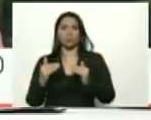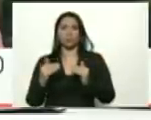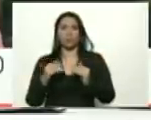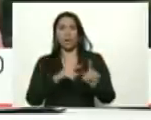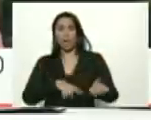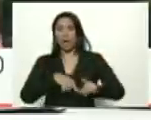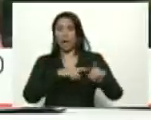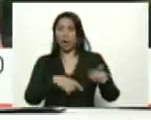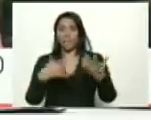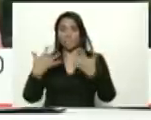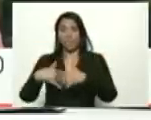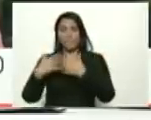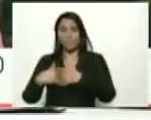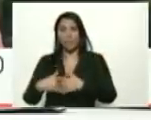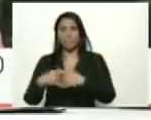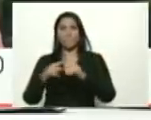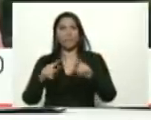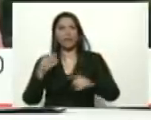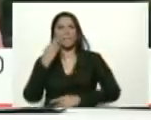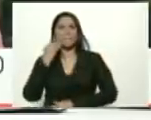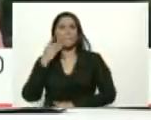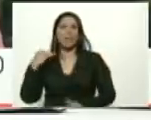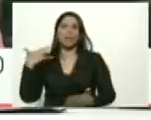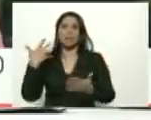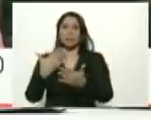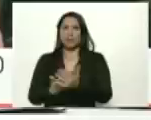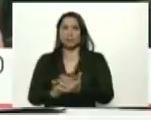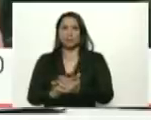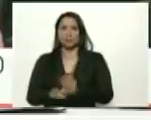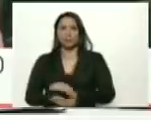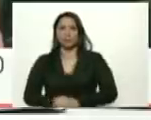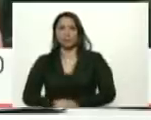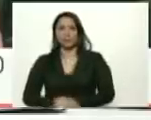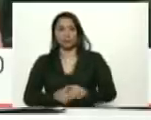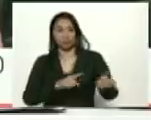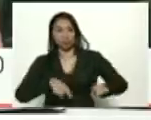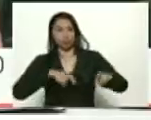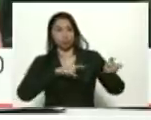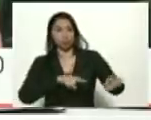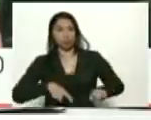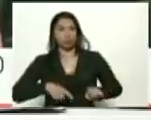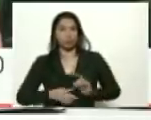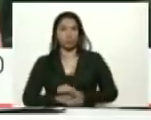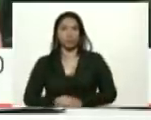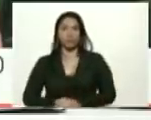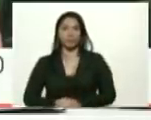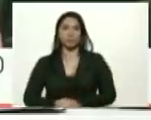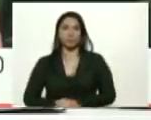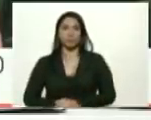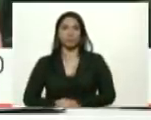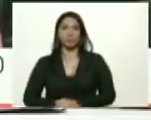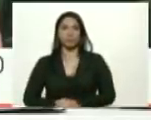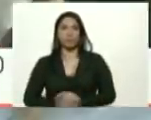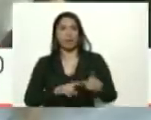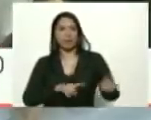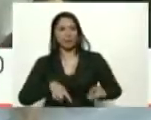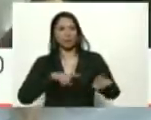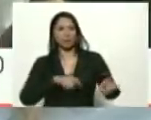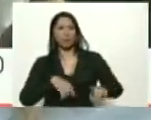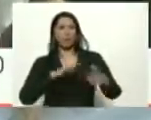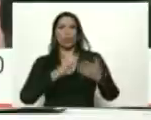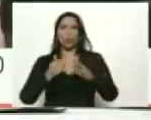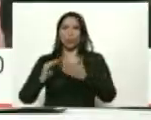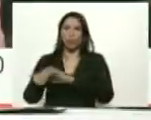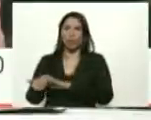agroindustria, pero de la experiencia de la agricultura urbana, agricultura comunal,